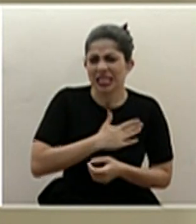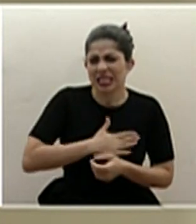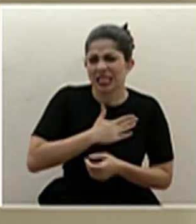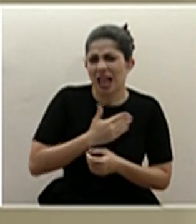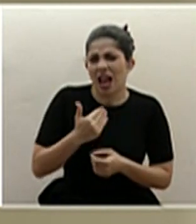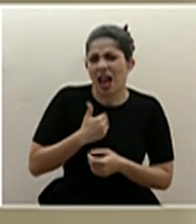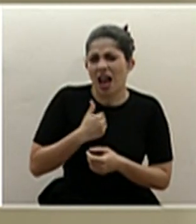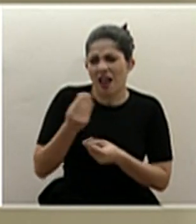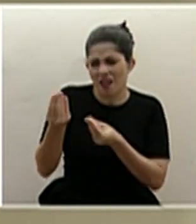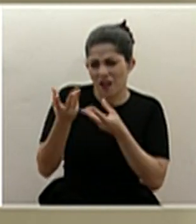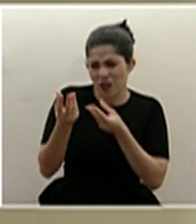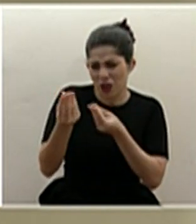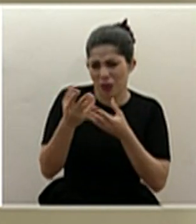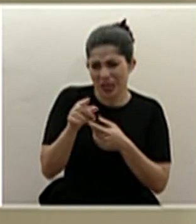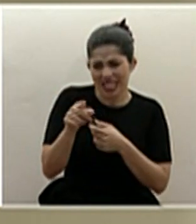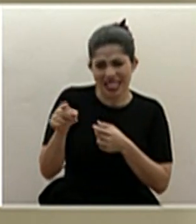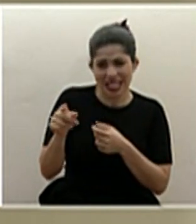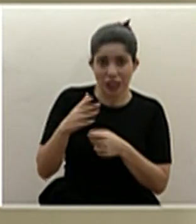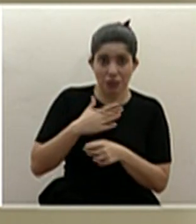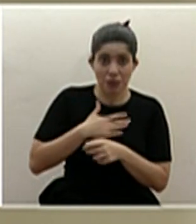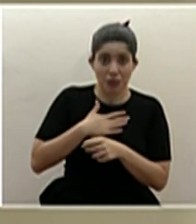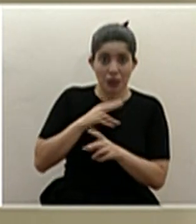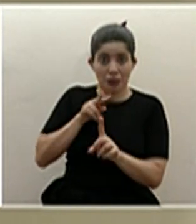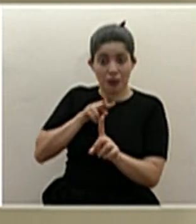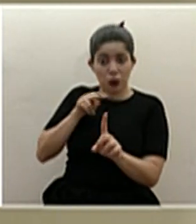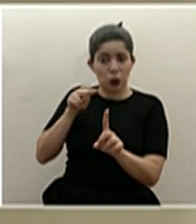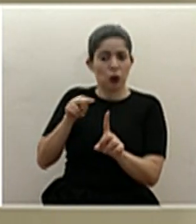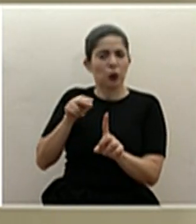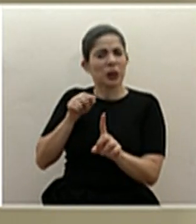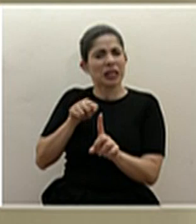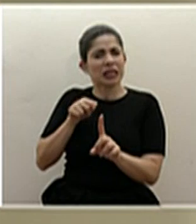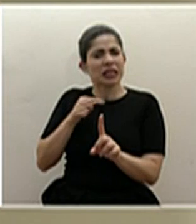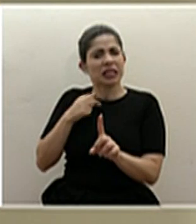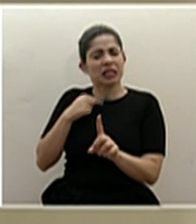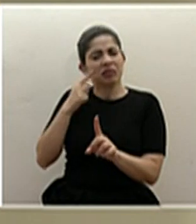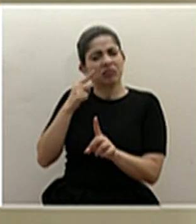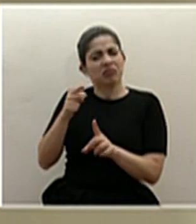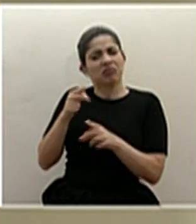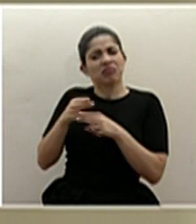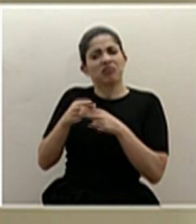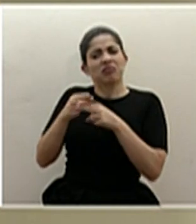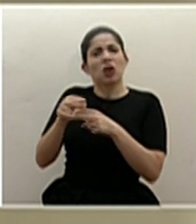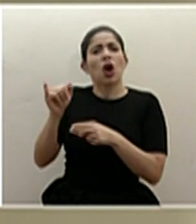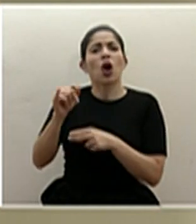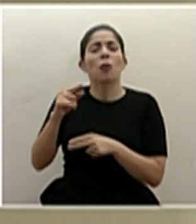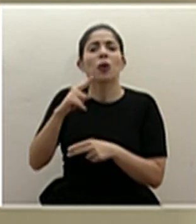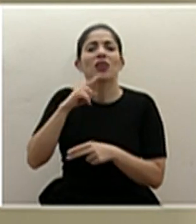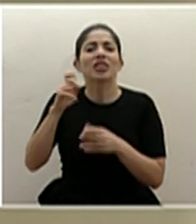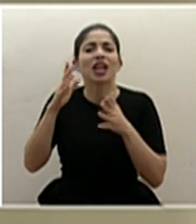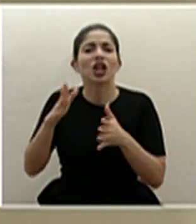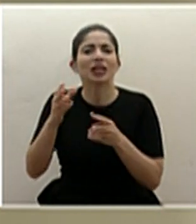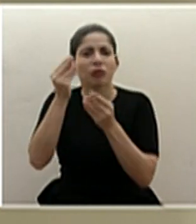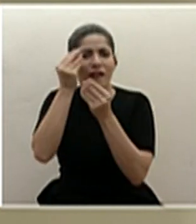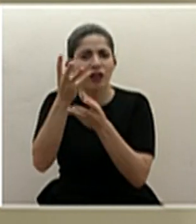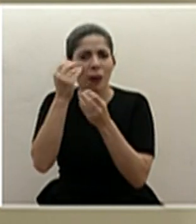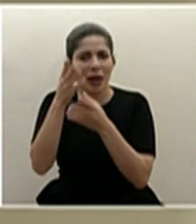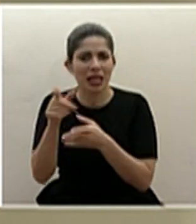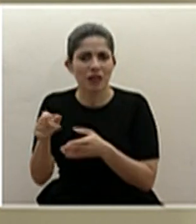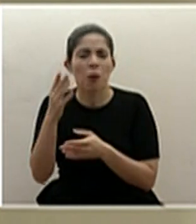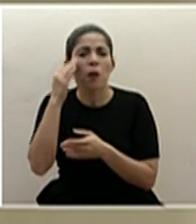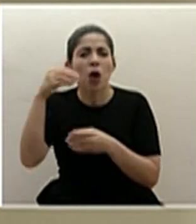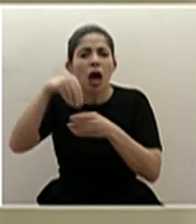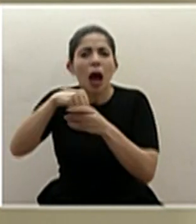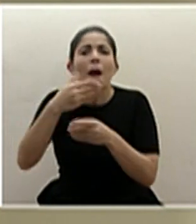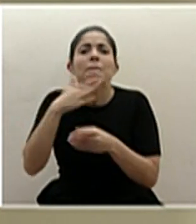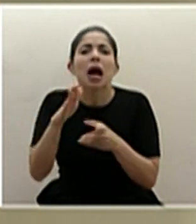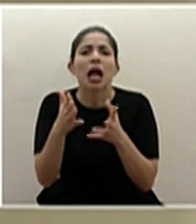lamentablemente, que desde mi punto de vista lo puedo catalogar como terrorismo informativo con una muy malsana intención